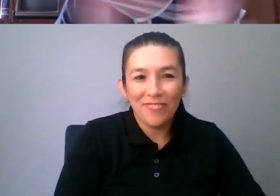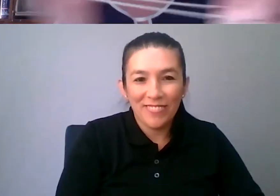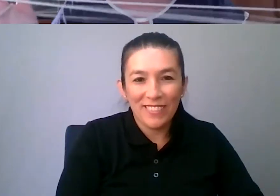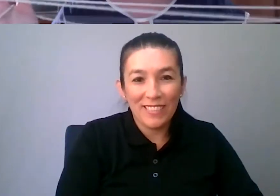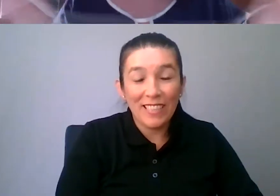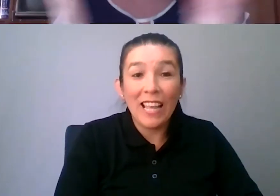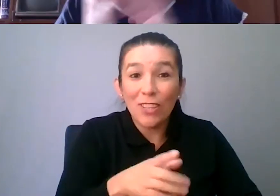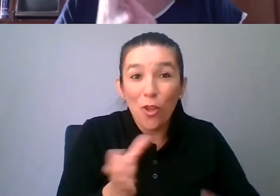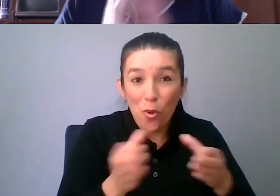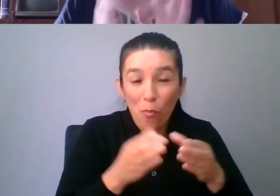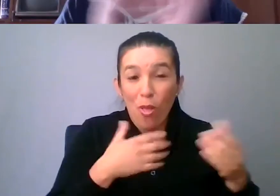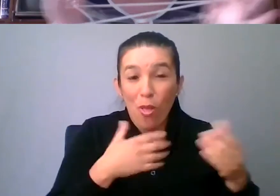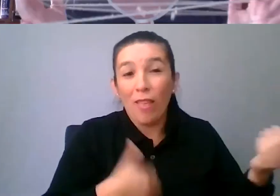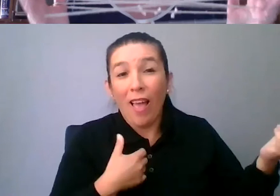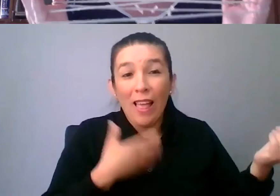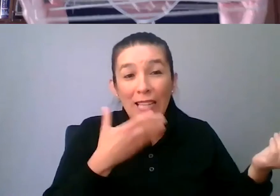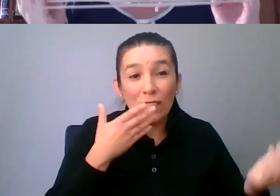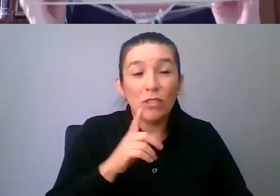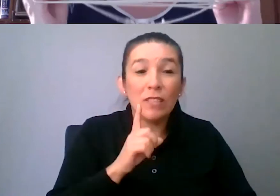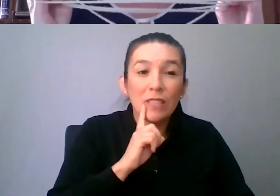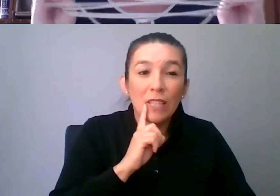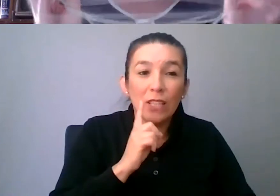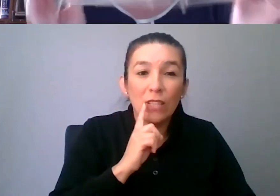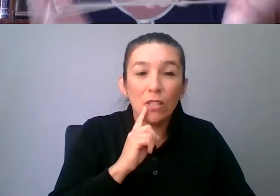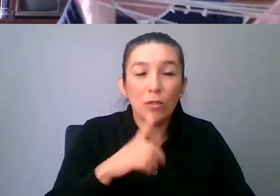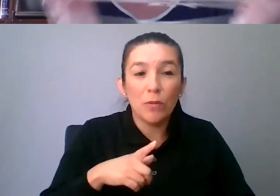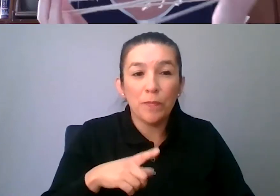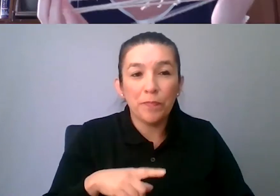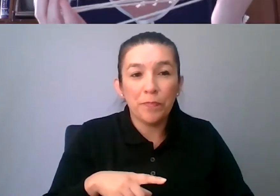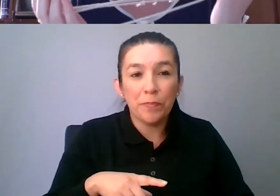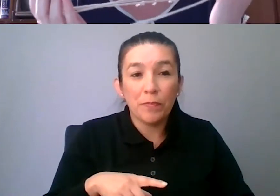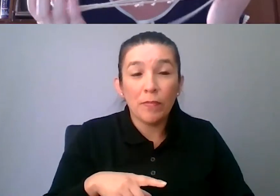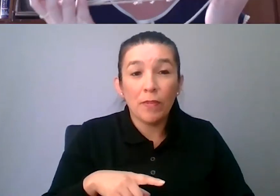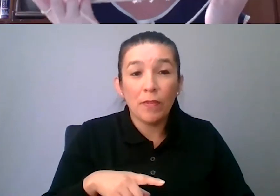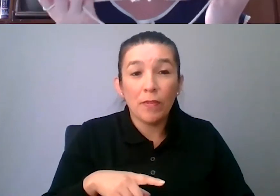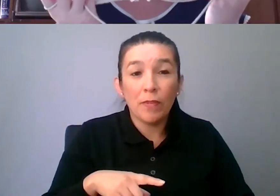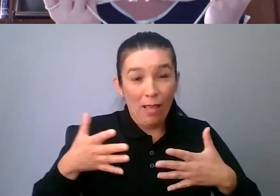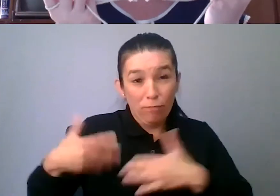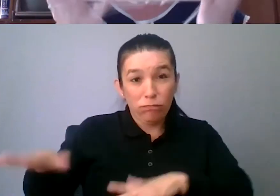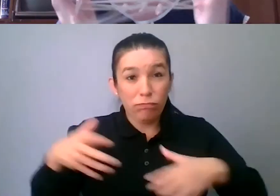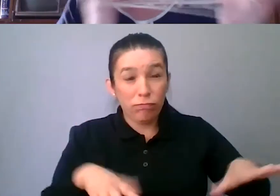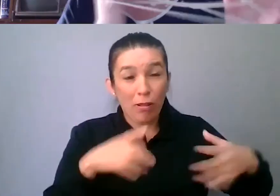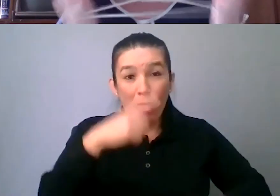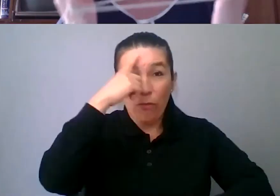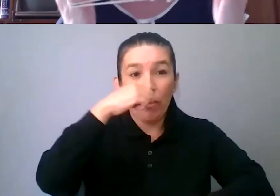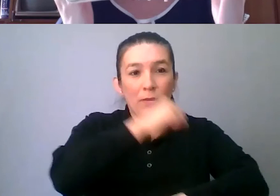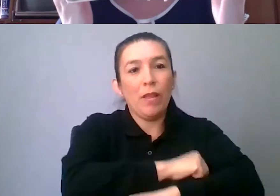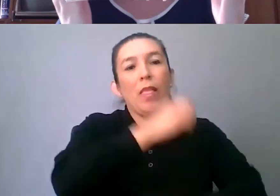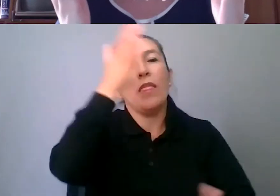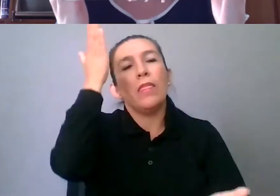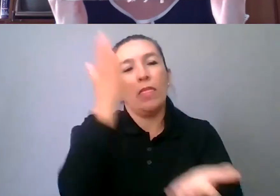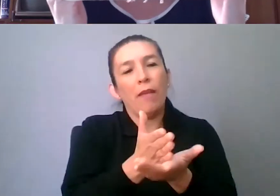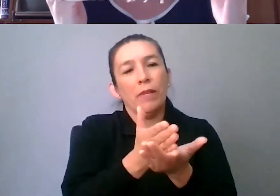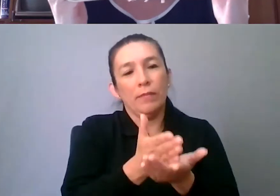Las agrupaciones folclóricas que tienen en su repertorio un cuadro de danza Rapa Nui, obligatoriamente tienen que saber hacer